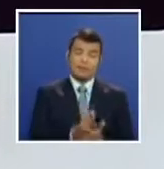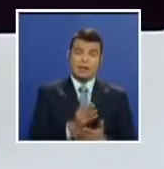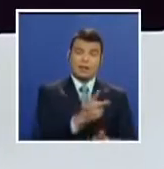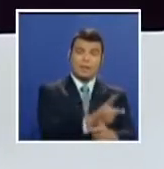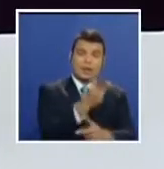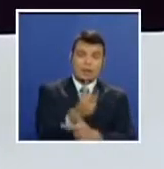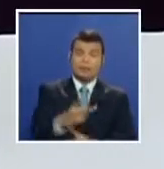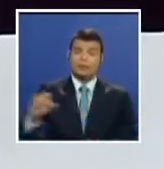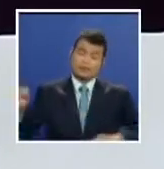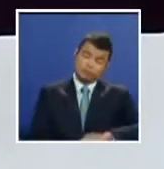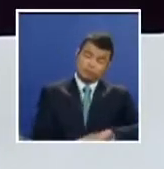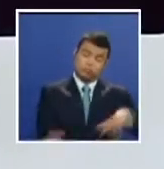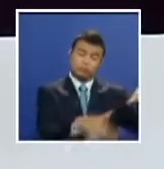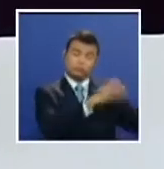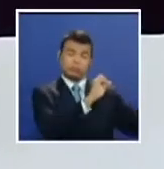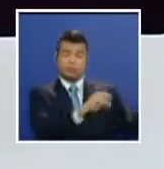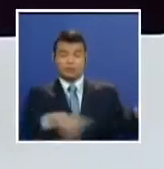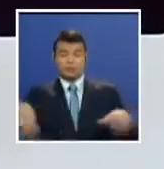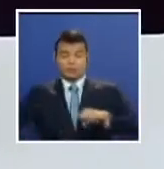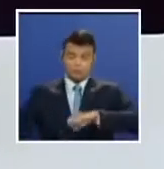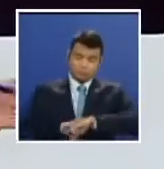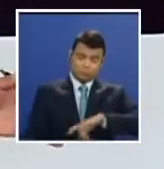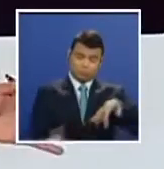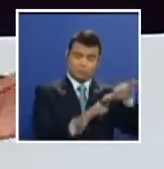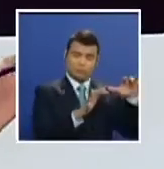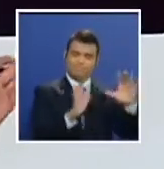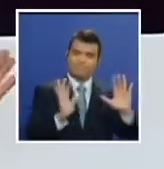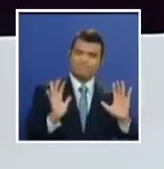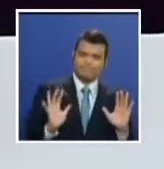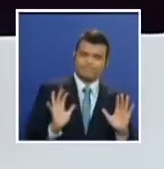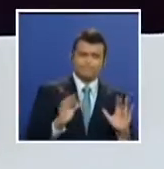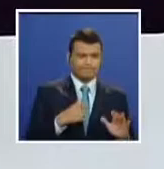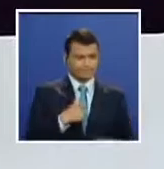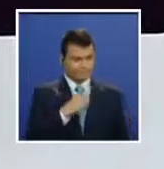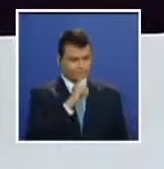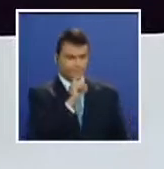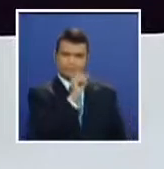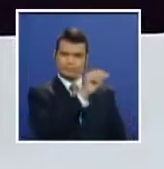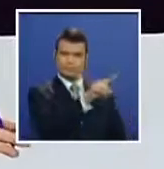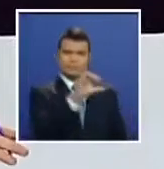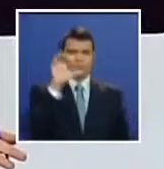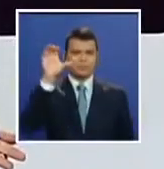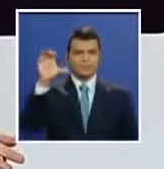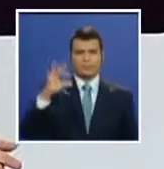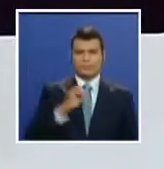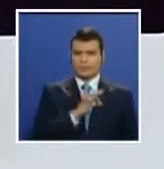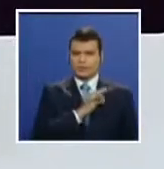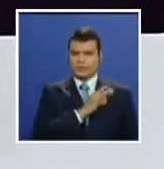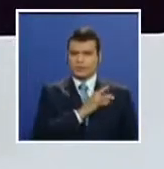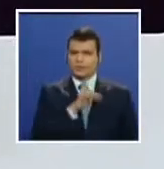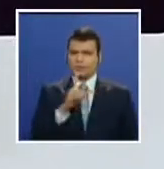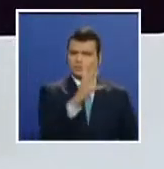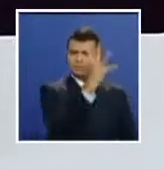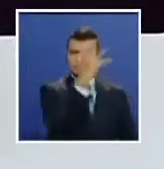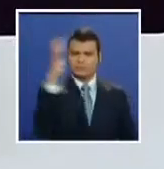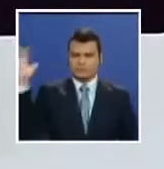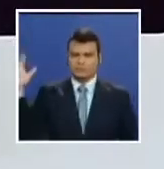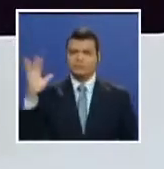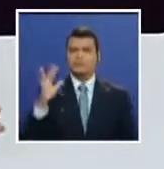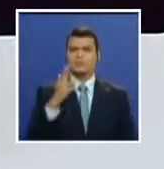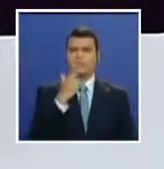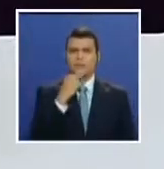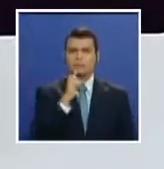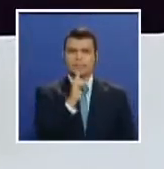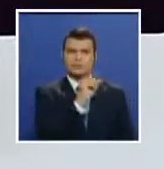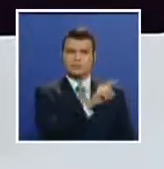tsunami en el pacífico colombiano entre otras cosas tengo la inquietud si ustedes me dicen en chile hay cultivos de caña de azúcar sabemos que hay uvas manzanas